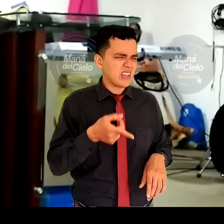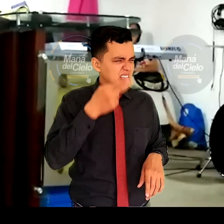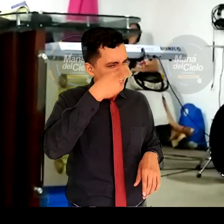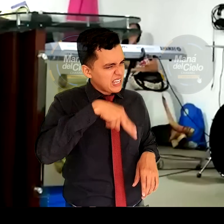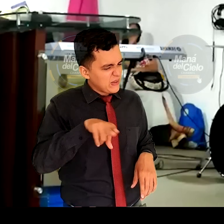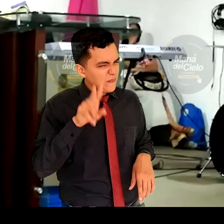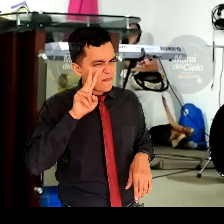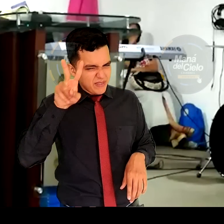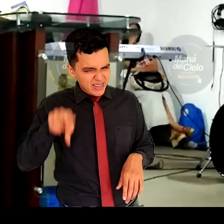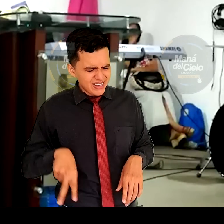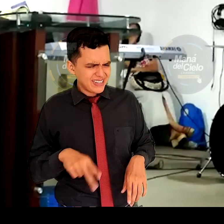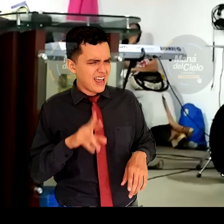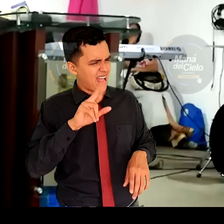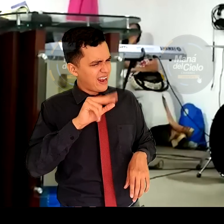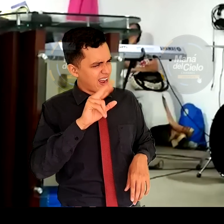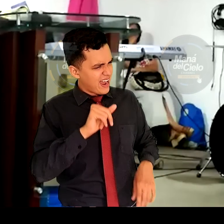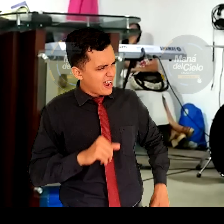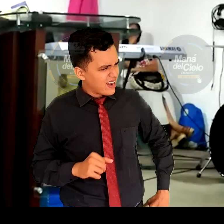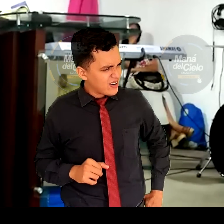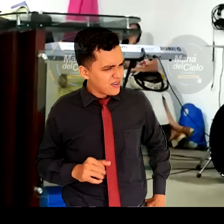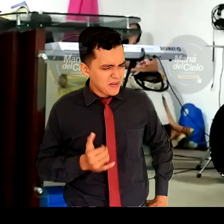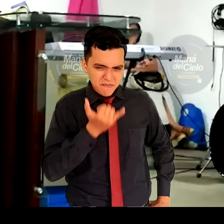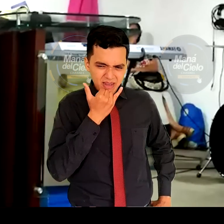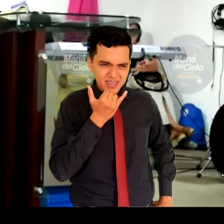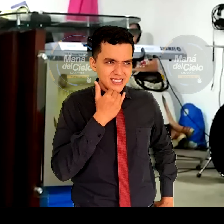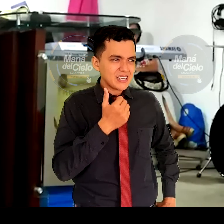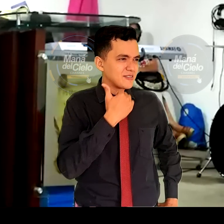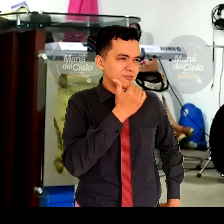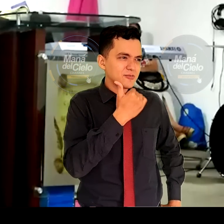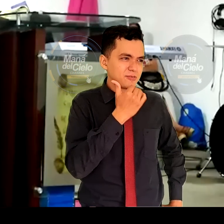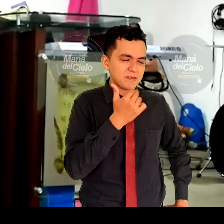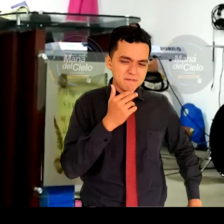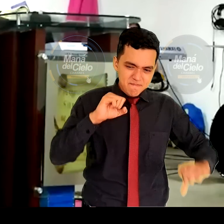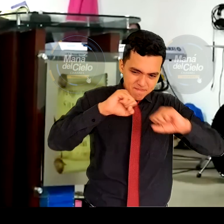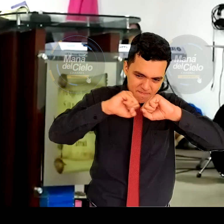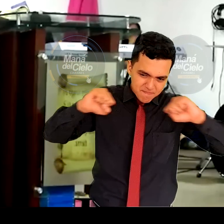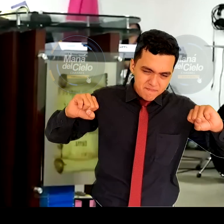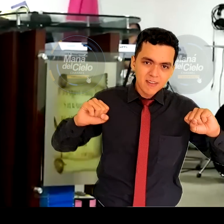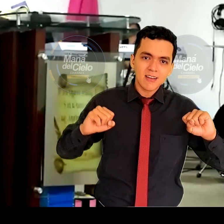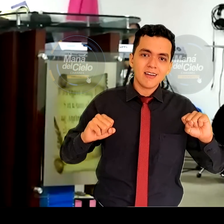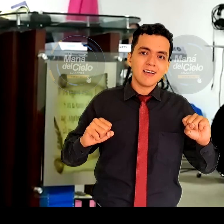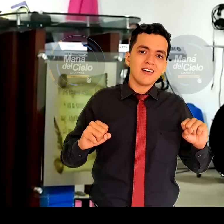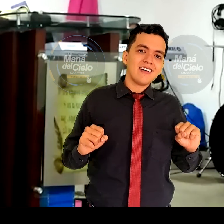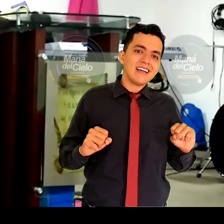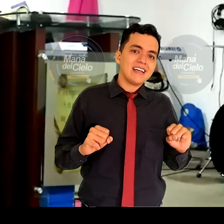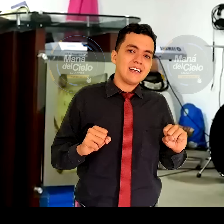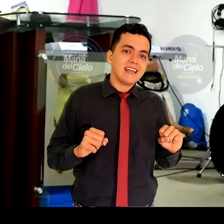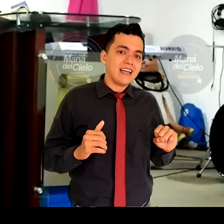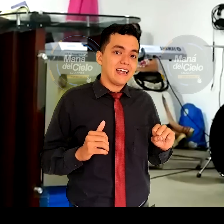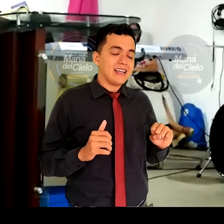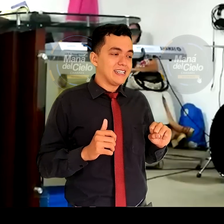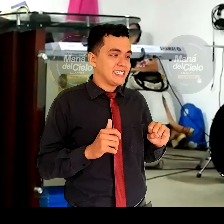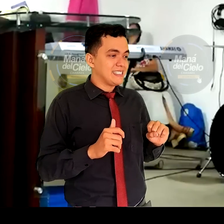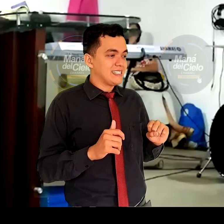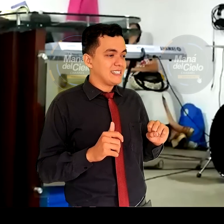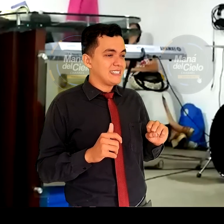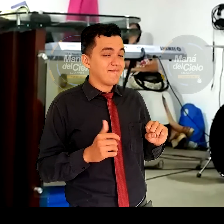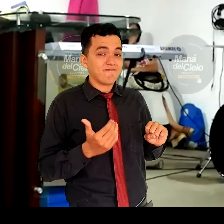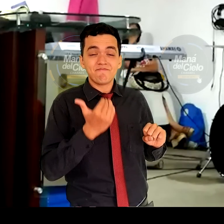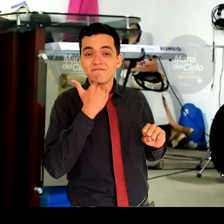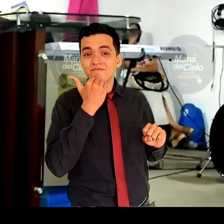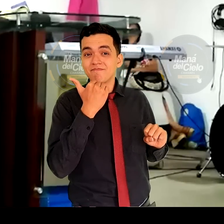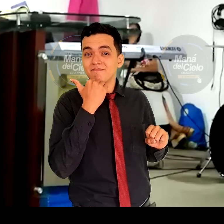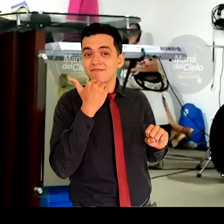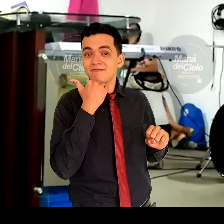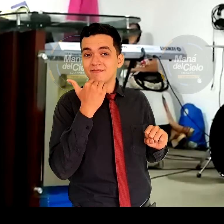pero tampoco yo quiero decirle a él que es así porque le hago daño. ¿Qué hago, hermana? Pero lo noto, o sea que yo estoy, de ver tanto